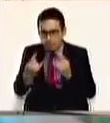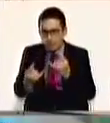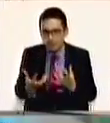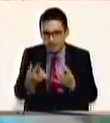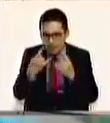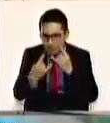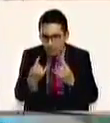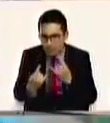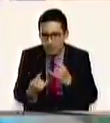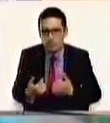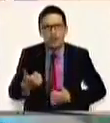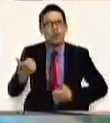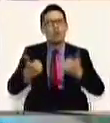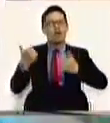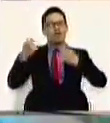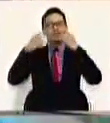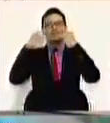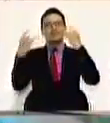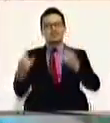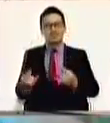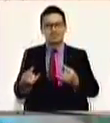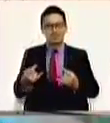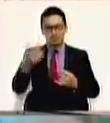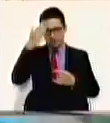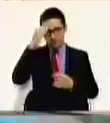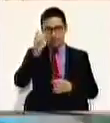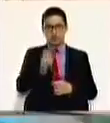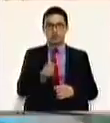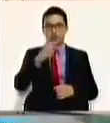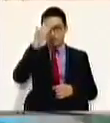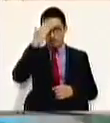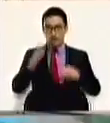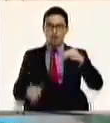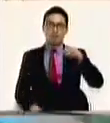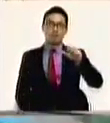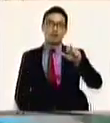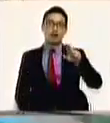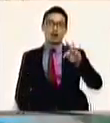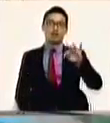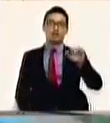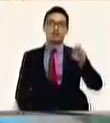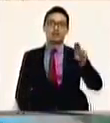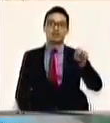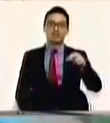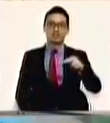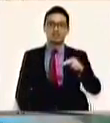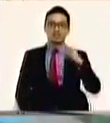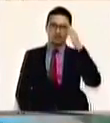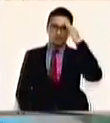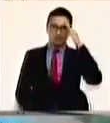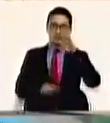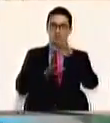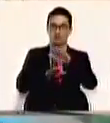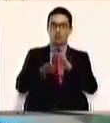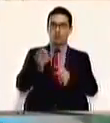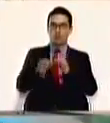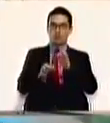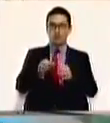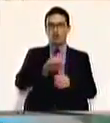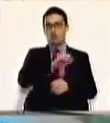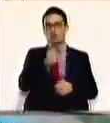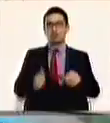intereses? Bajo la pluma, además de Néstor Humberto Martínez, que evidentemente tiene una, representación jurídica, en concreto Luis